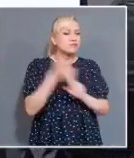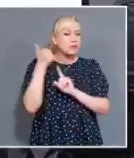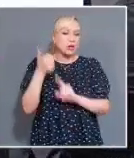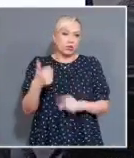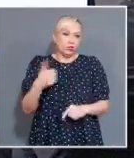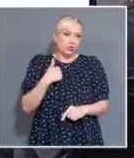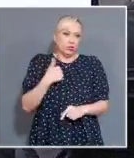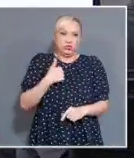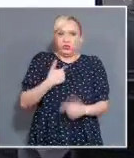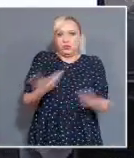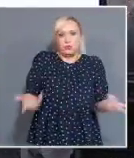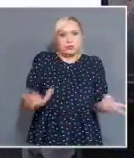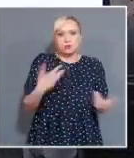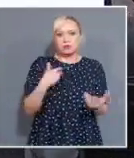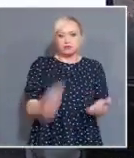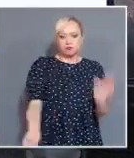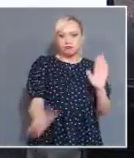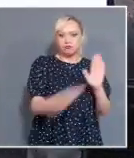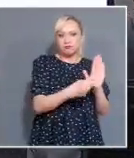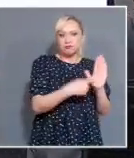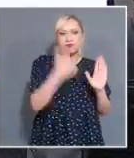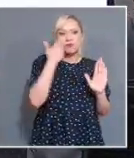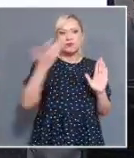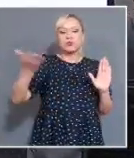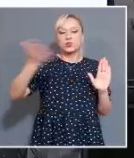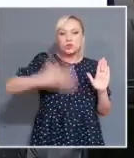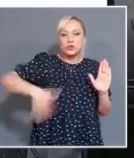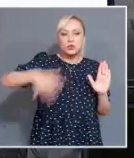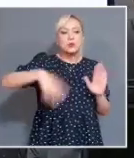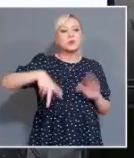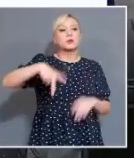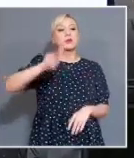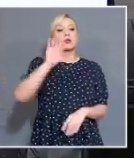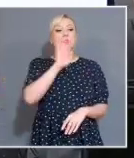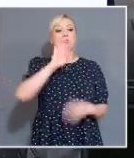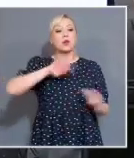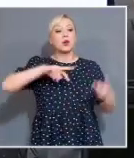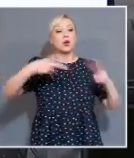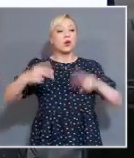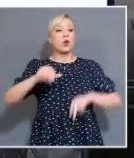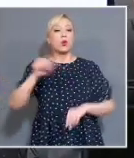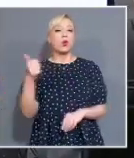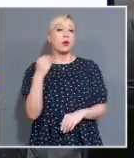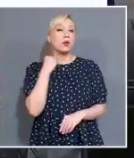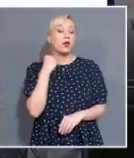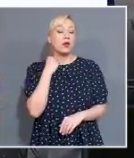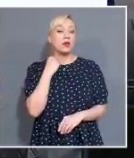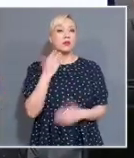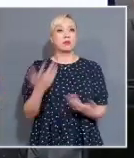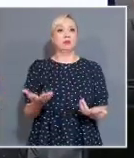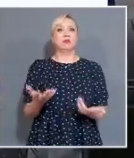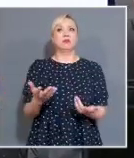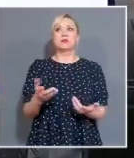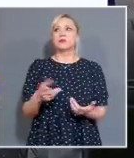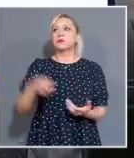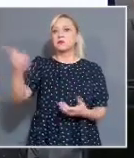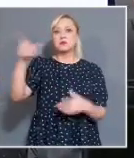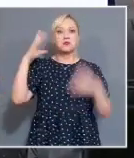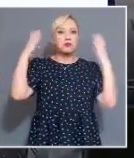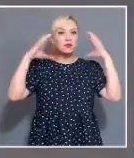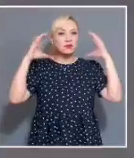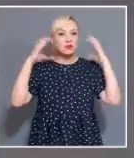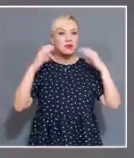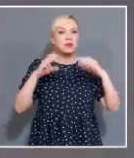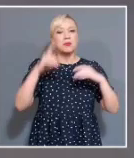aplicar protocolos de búsqueda. Pero si van con otro abogado y abogada, van a acabar en FEBIMTRA, ¿no? En la de trata, o van a acabar en la CEIDO, en la especializada en